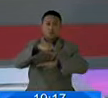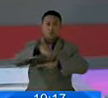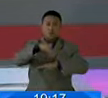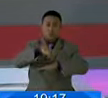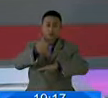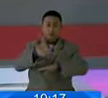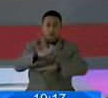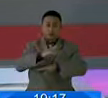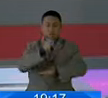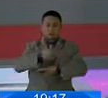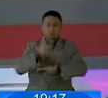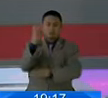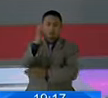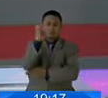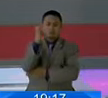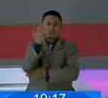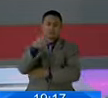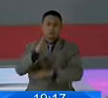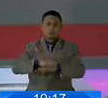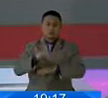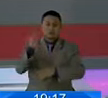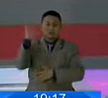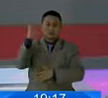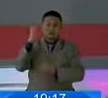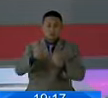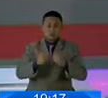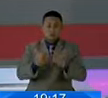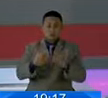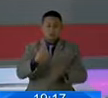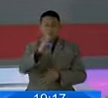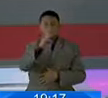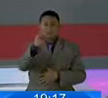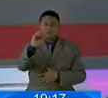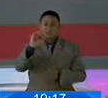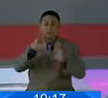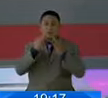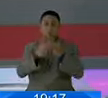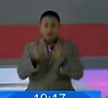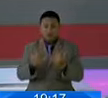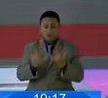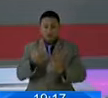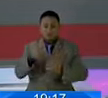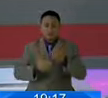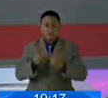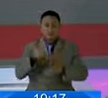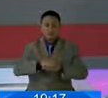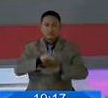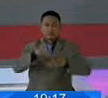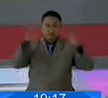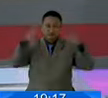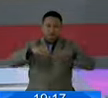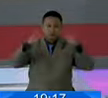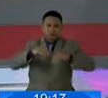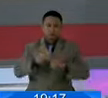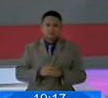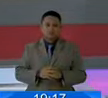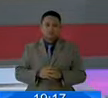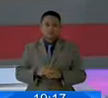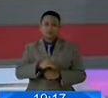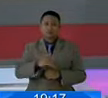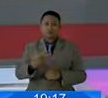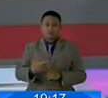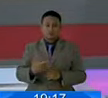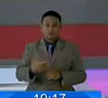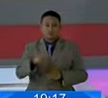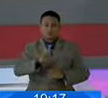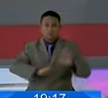emergencia por el fuerte temporal que afecta a la provincia, donde más de 600 familias han resultado damnificadas por las fuertes lluvias. Mientras tanto, continúa la evaluación